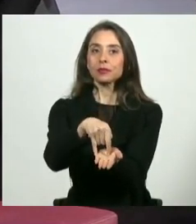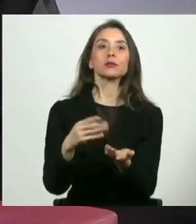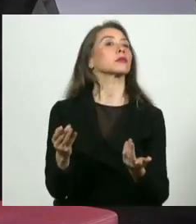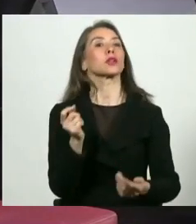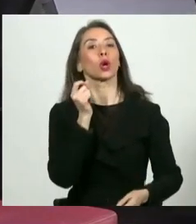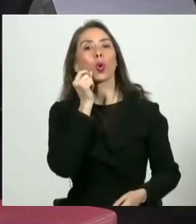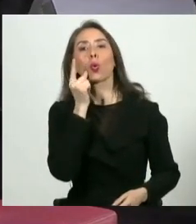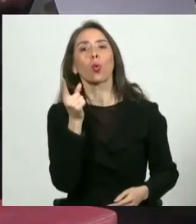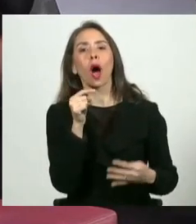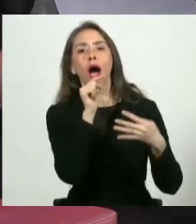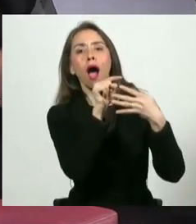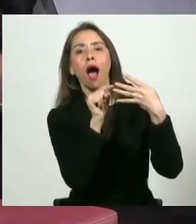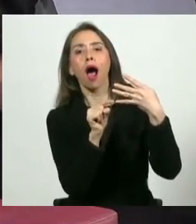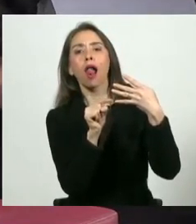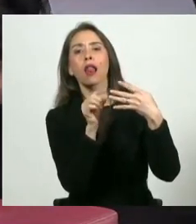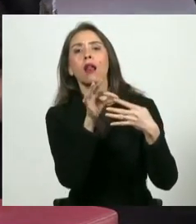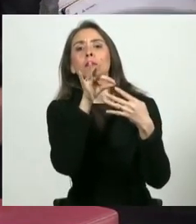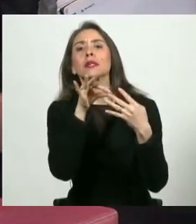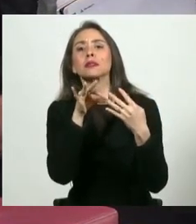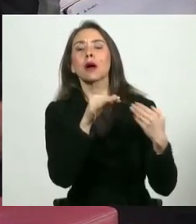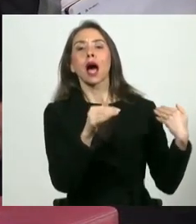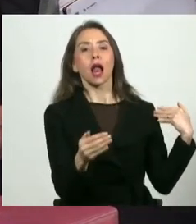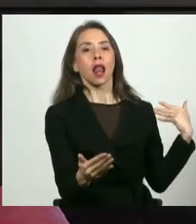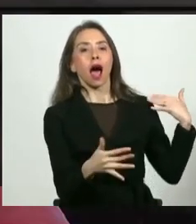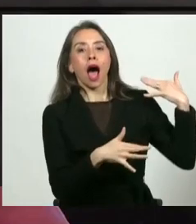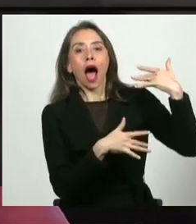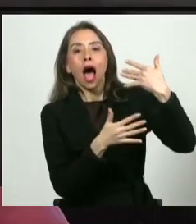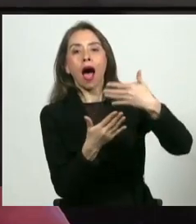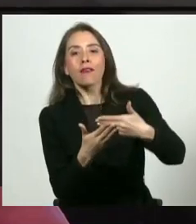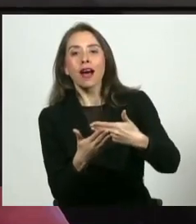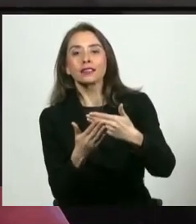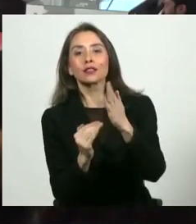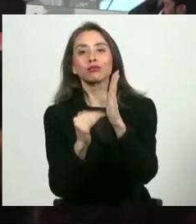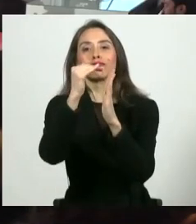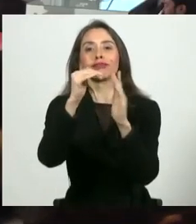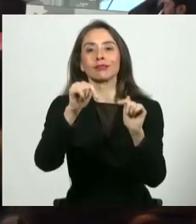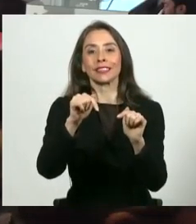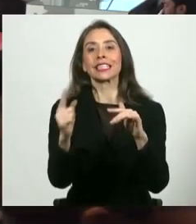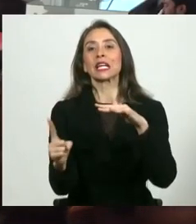¿Cuáles han sido los principales avances desde entonces en materia de inclusión laboral?